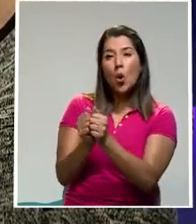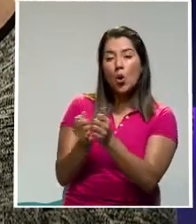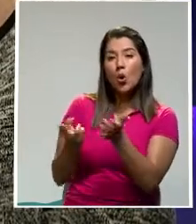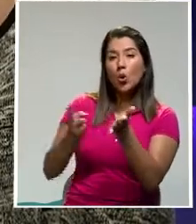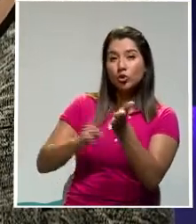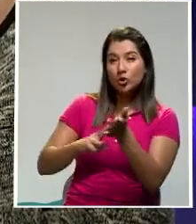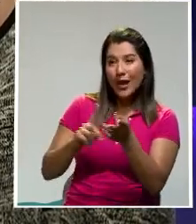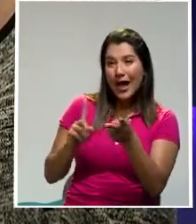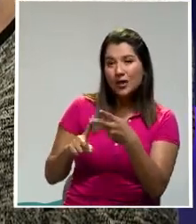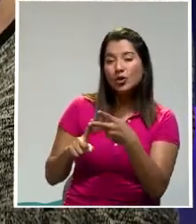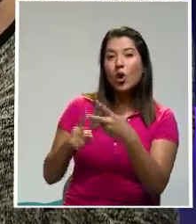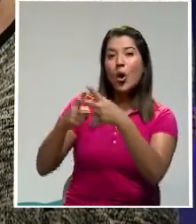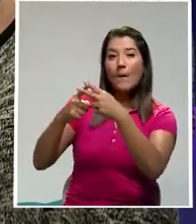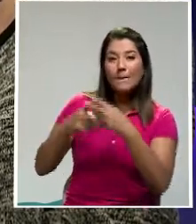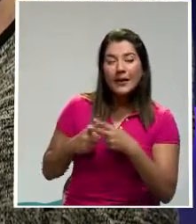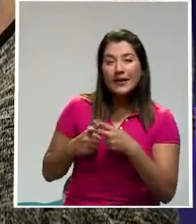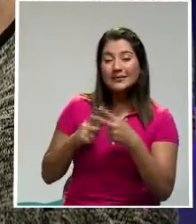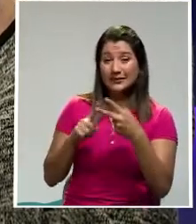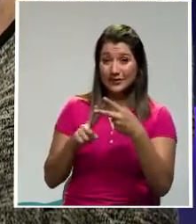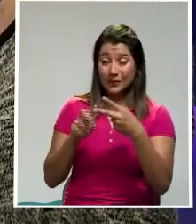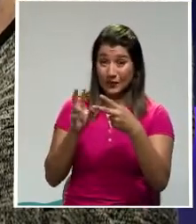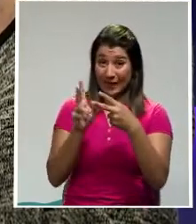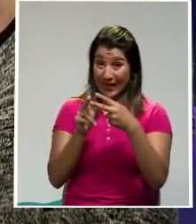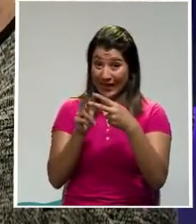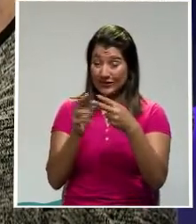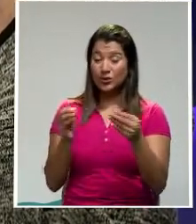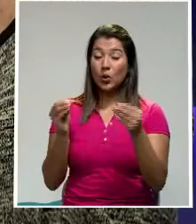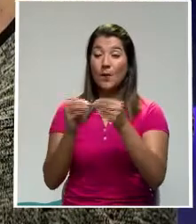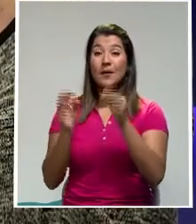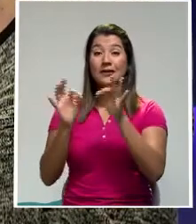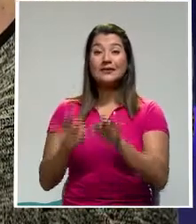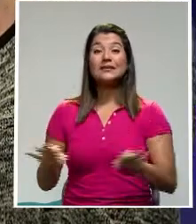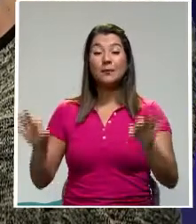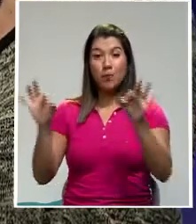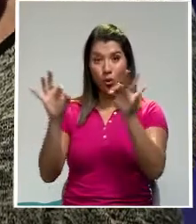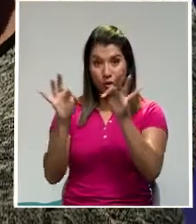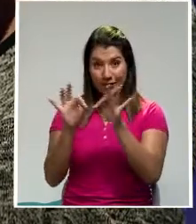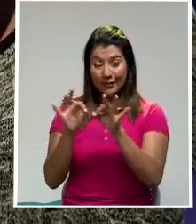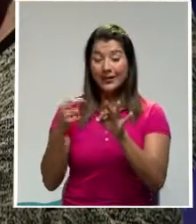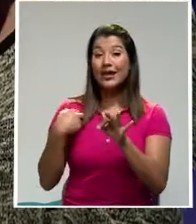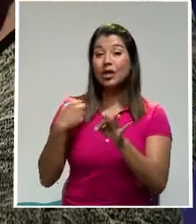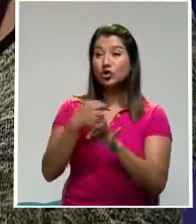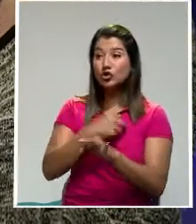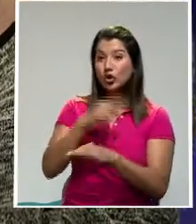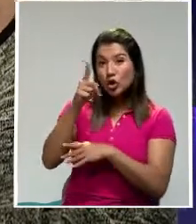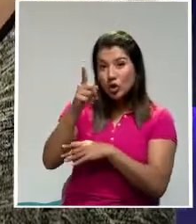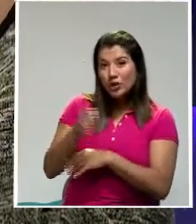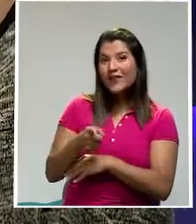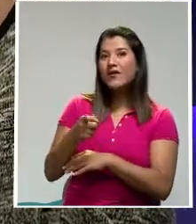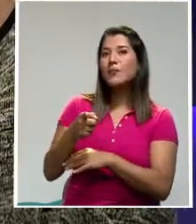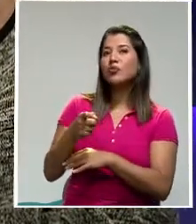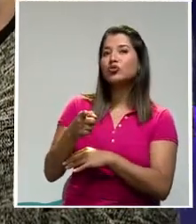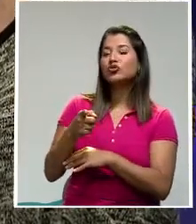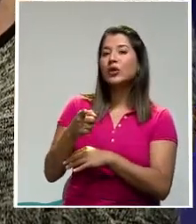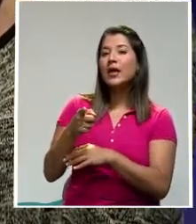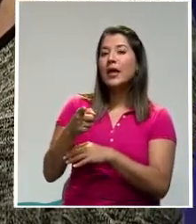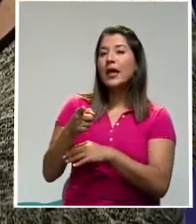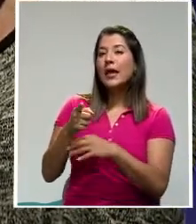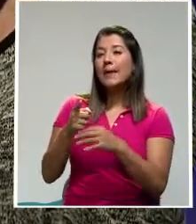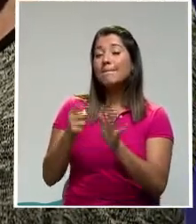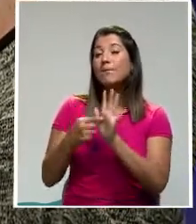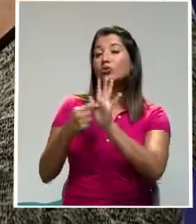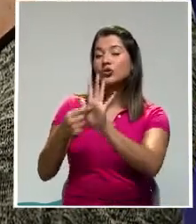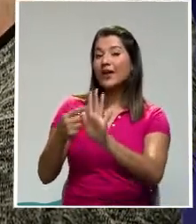contratos, fideicomisos, eso es lo más importante que se debe expresar de una manera diferente.